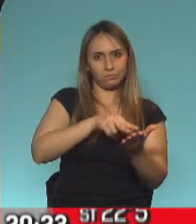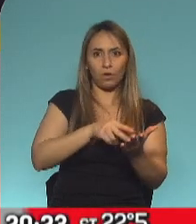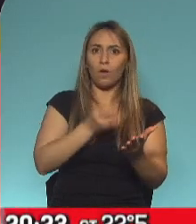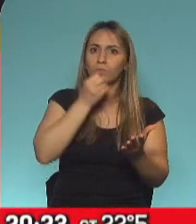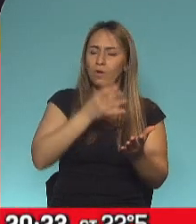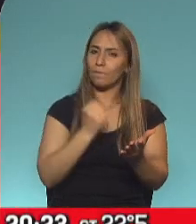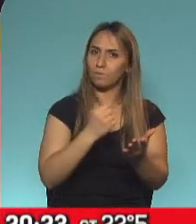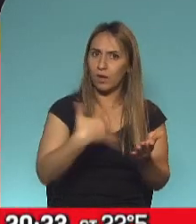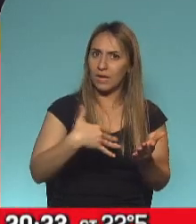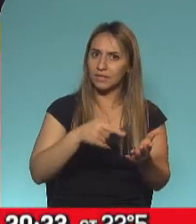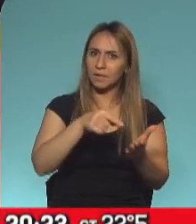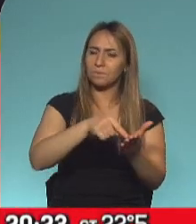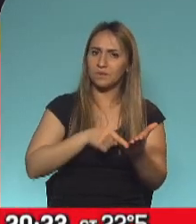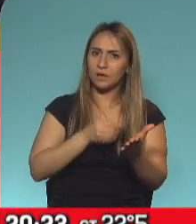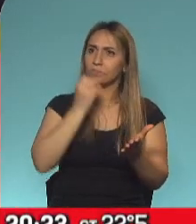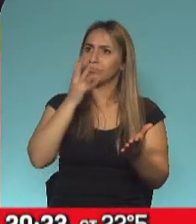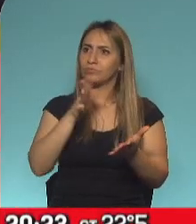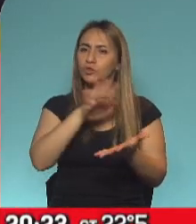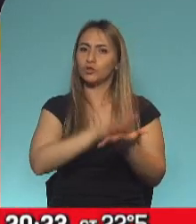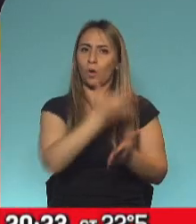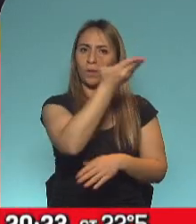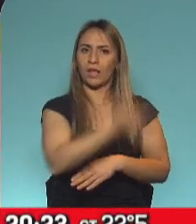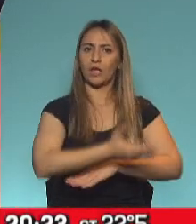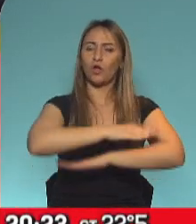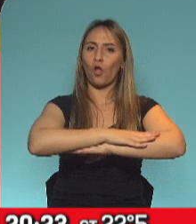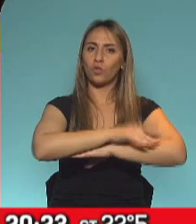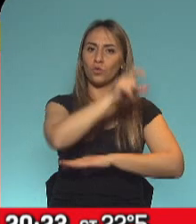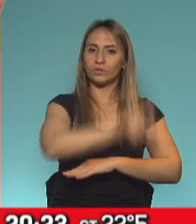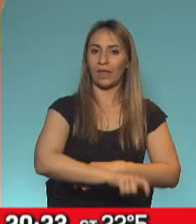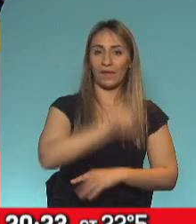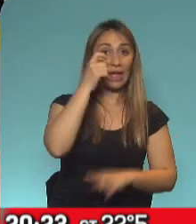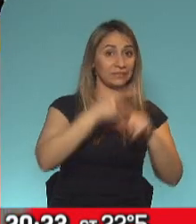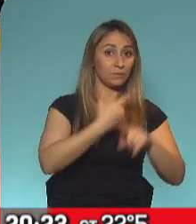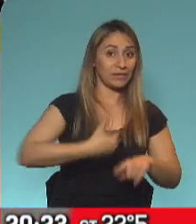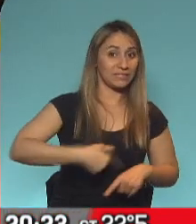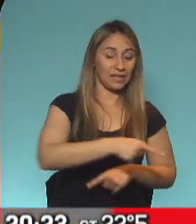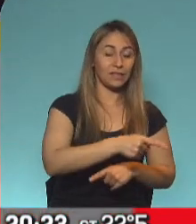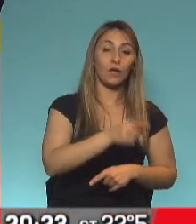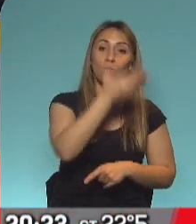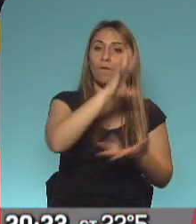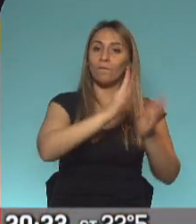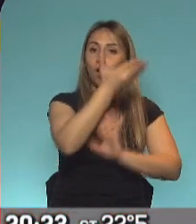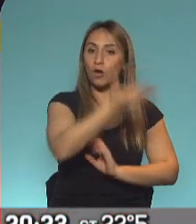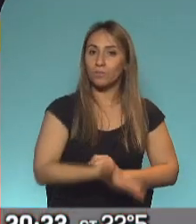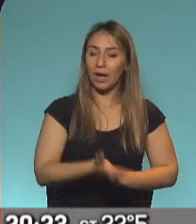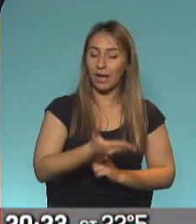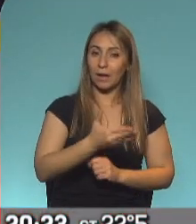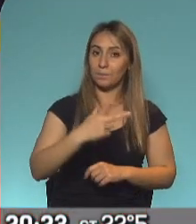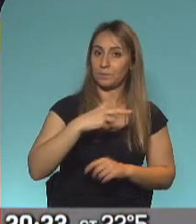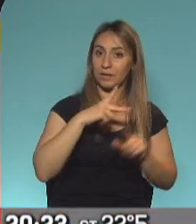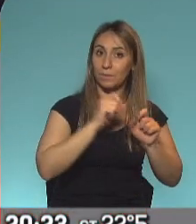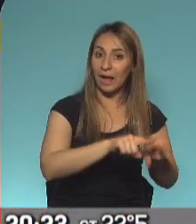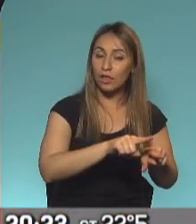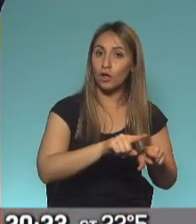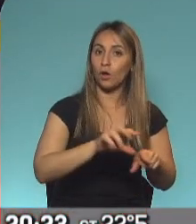hablan de la conducta del expresidente en términos privados y personales. Hay que ver si efectivamente eso está llevado a la arena